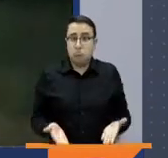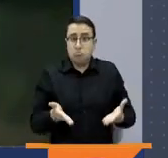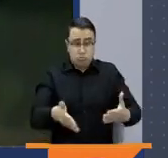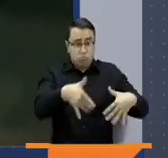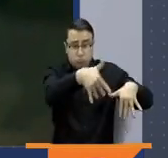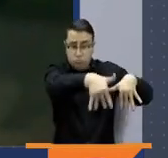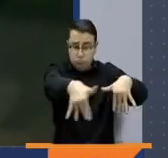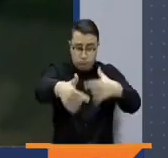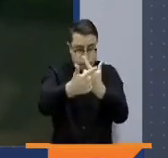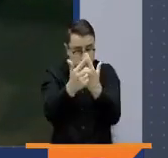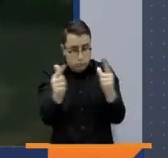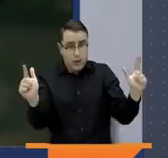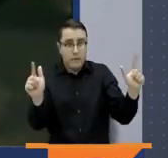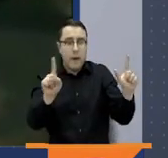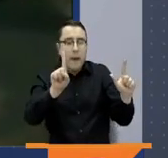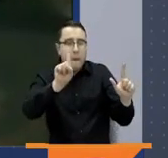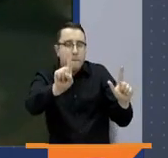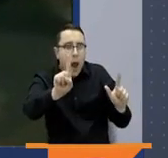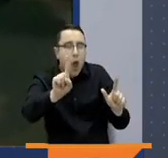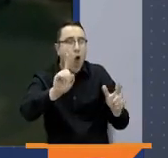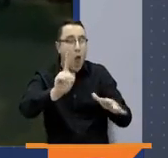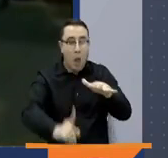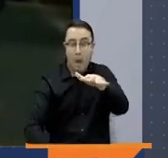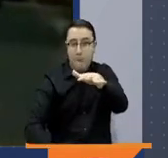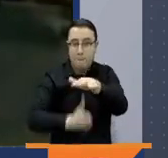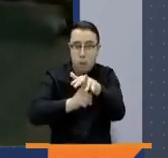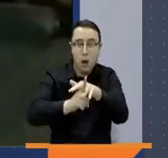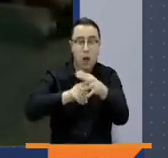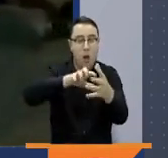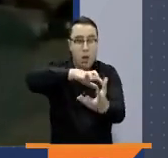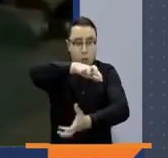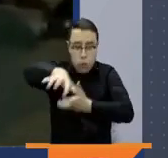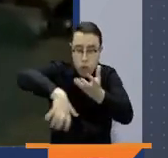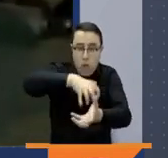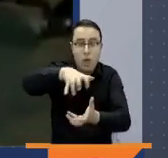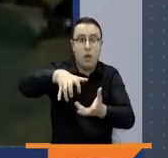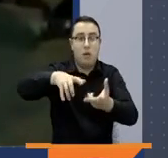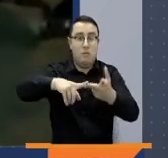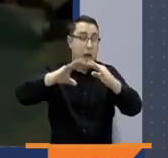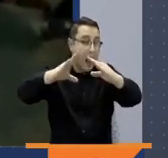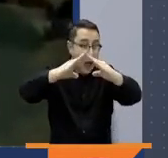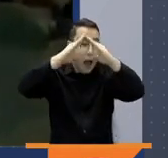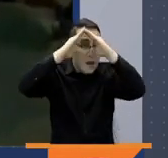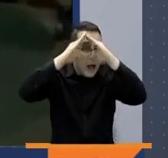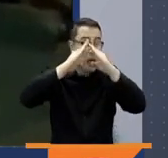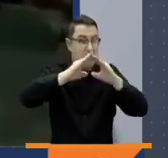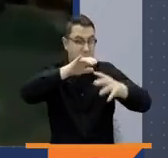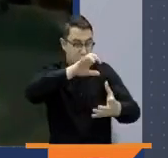embargo, dijo que lo que no va a permitir es que se alteren los CAI, que alteren y que dañen los CAI. Escuchemos.